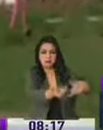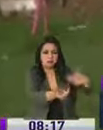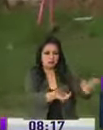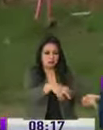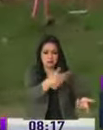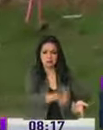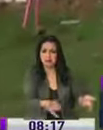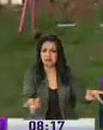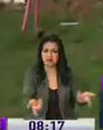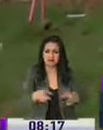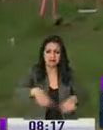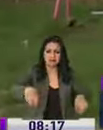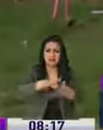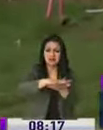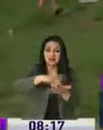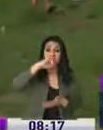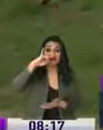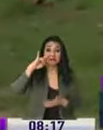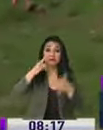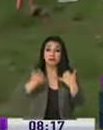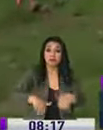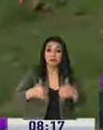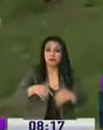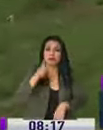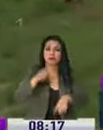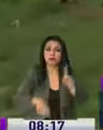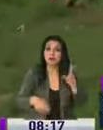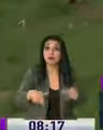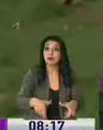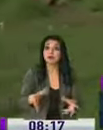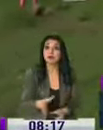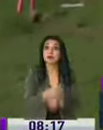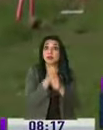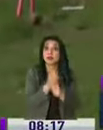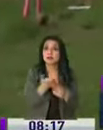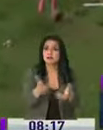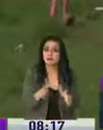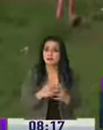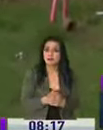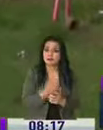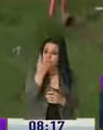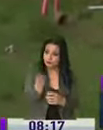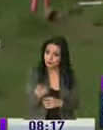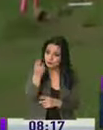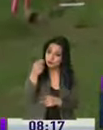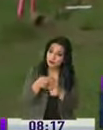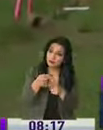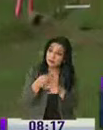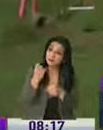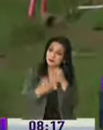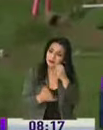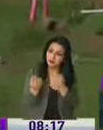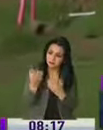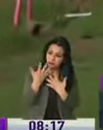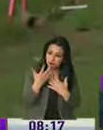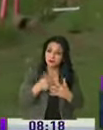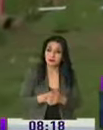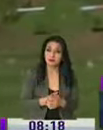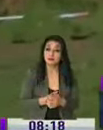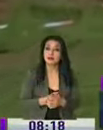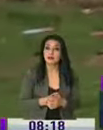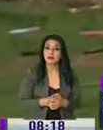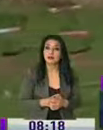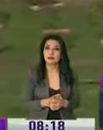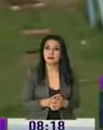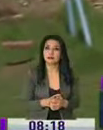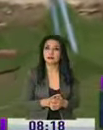juegos, los niños ya no pueden venir y la inseguridad abunda. Buenos días, vecino, ayúdeme con su nombre y apellido. Y cuénteme entonces, como